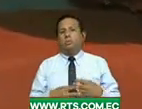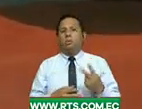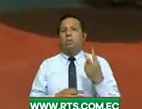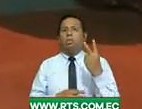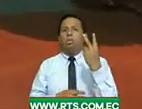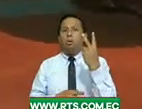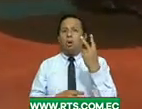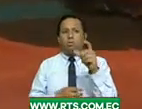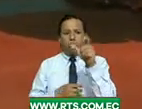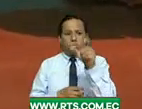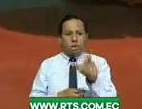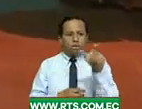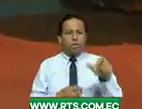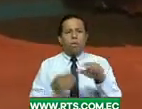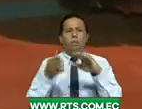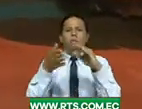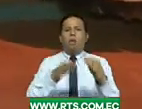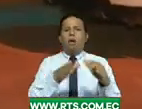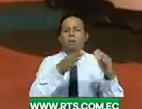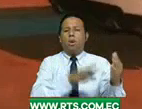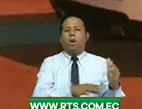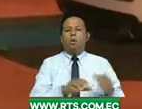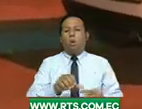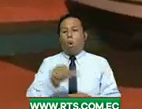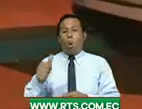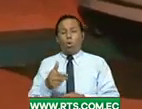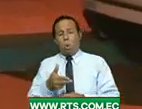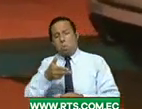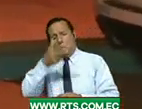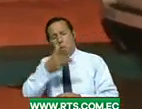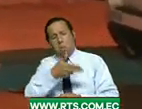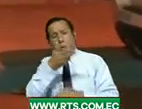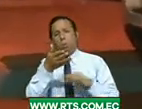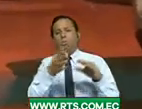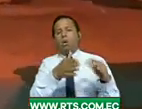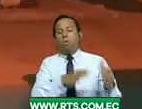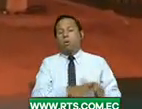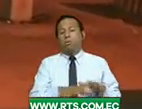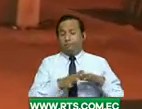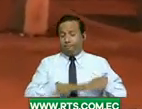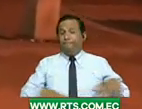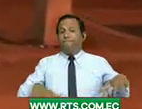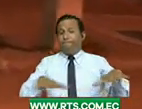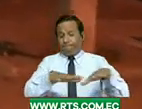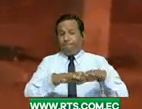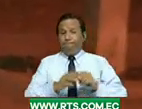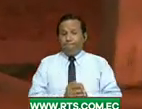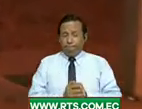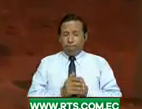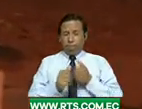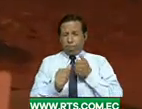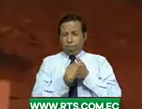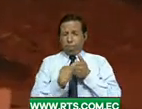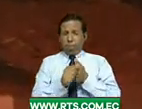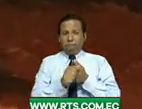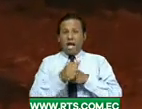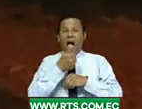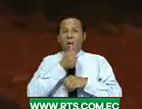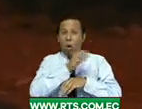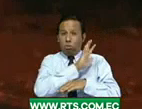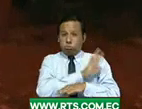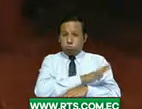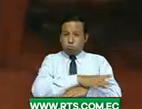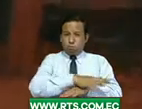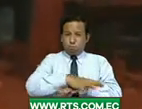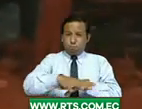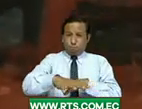dos fallecidos, aparentemente caso de sicariato acá, como ya les dije, en la cooperativa Cristal, cerca del estero. Estamos hablando de